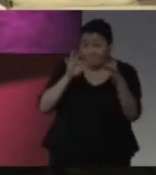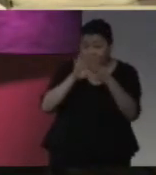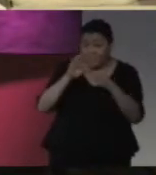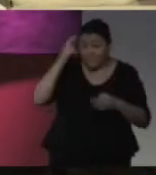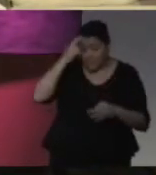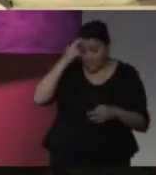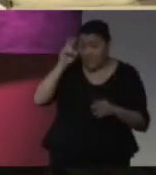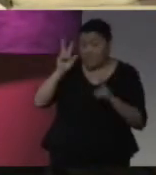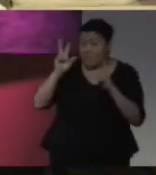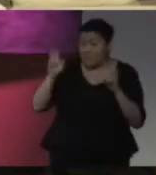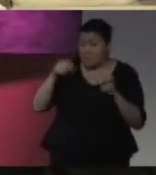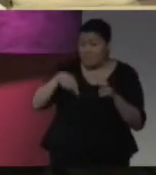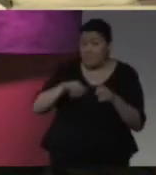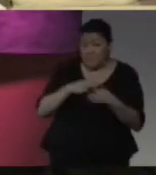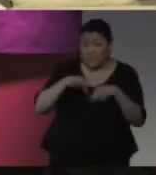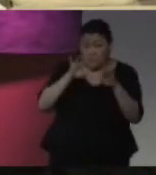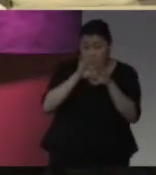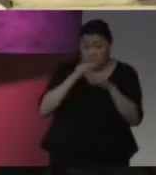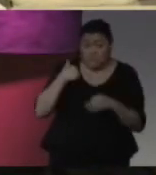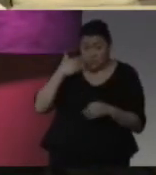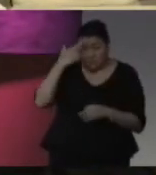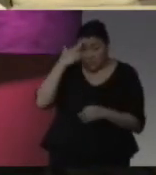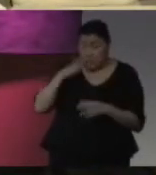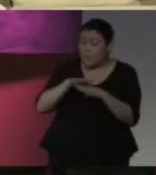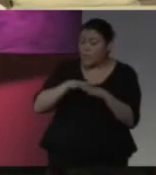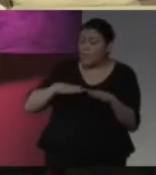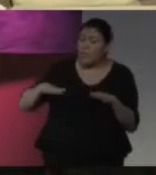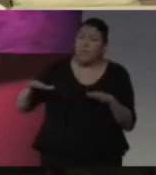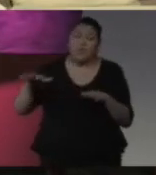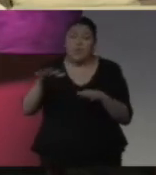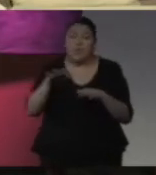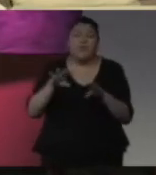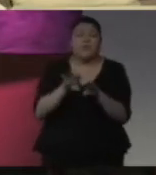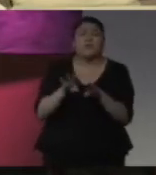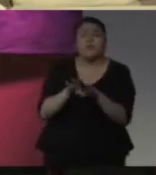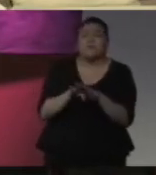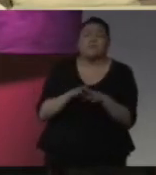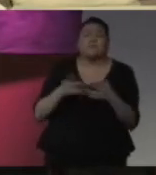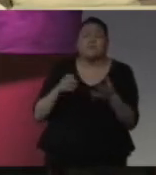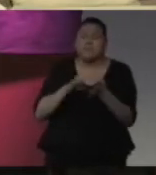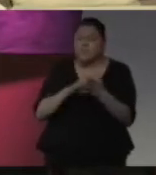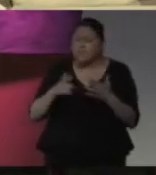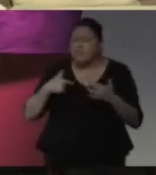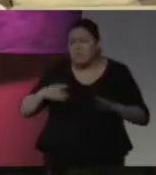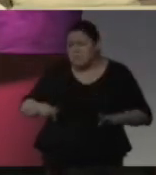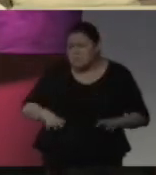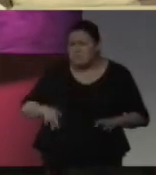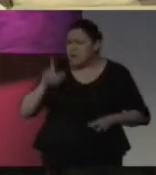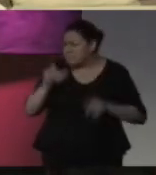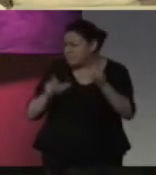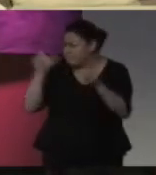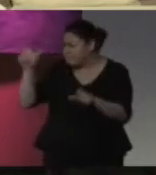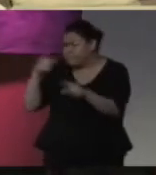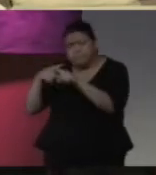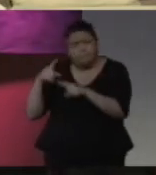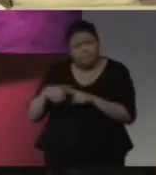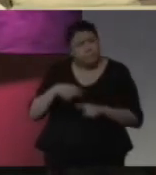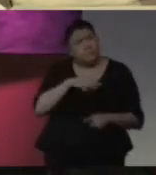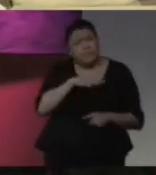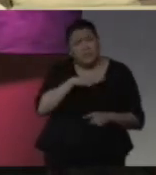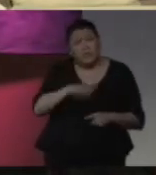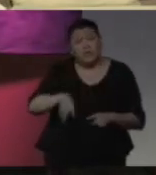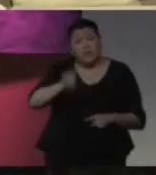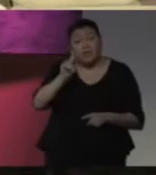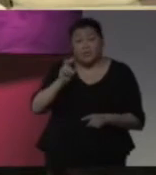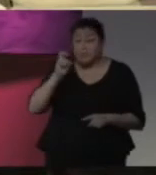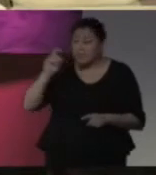género. La variabilidad inter e intraespecies se explica a través de